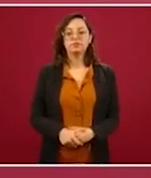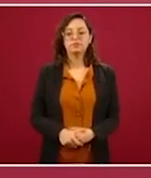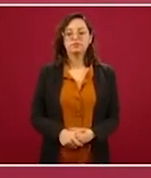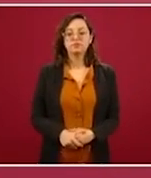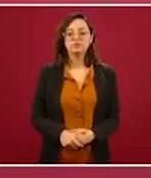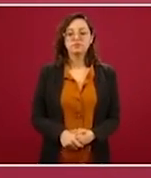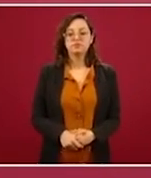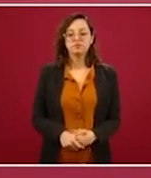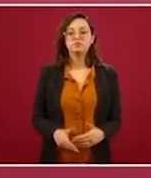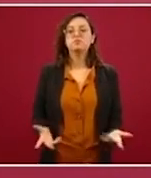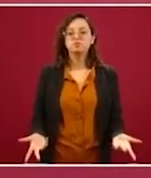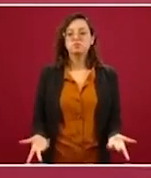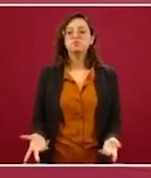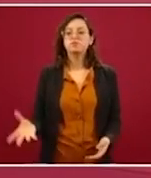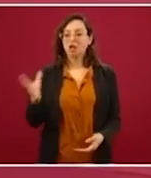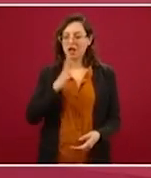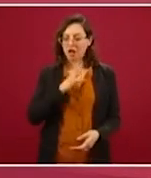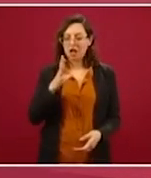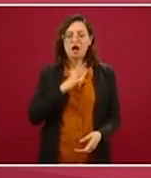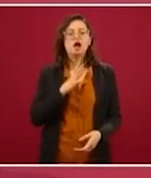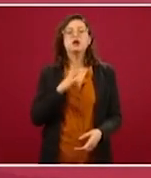tenemos capacidad